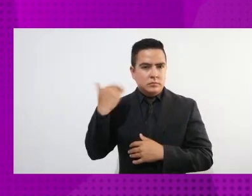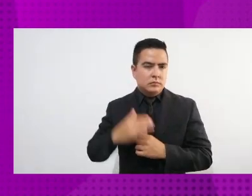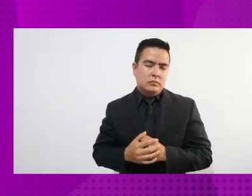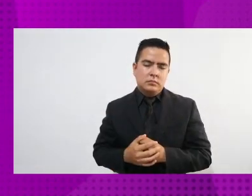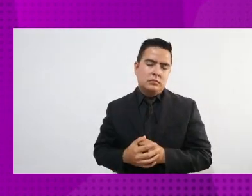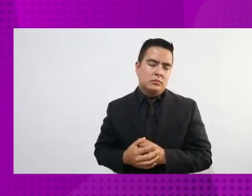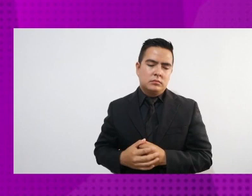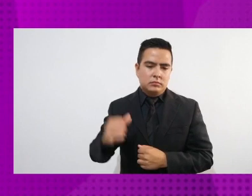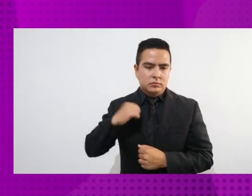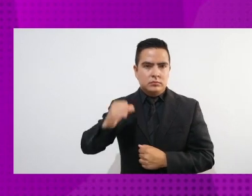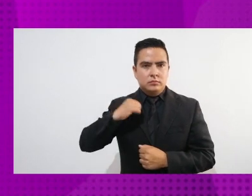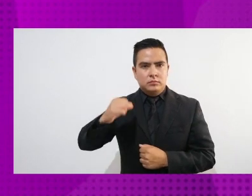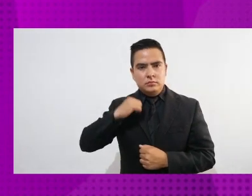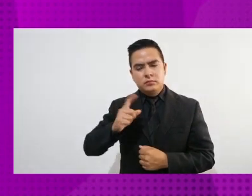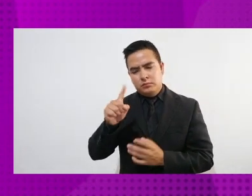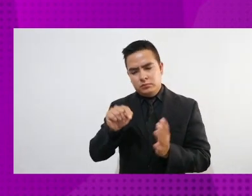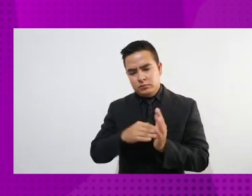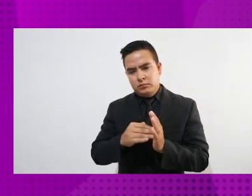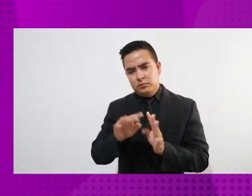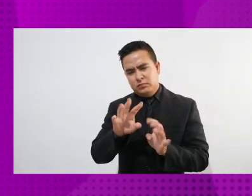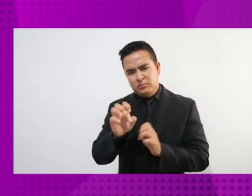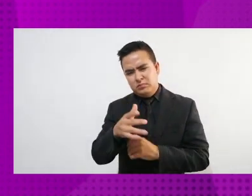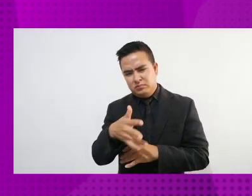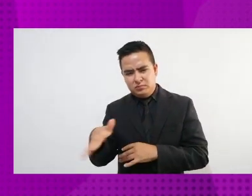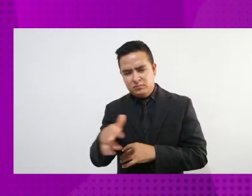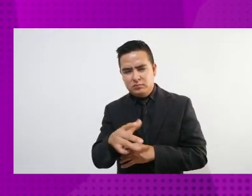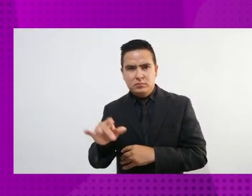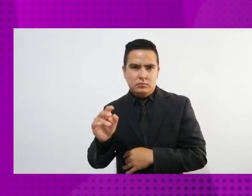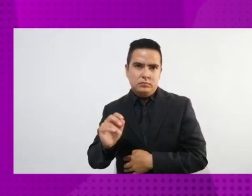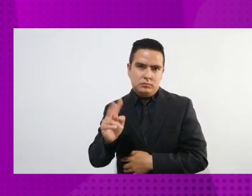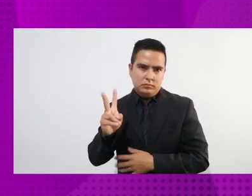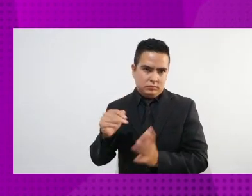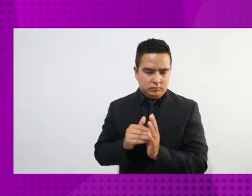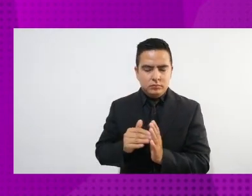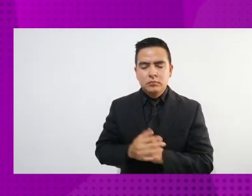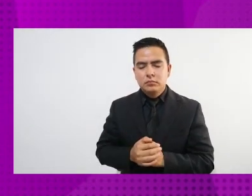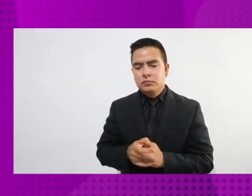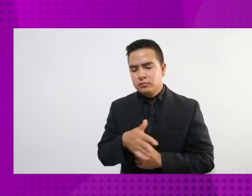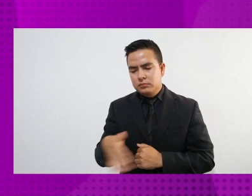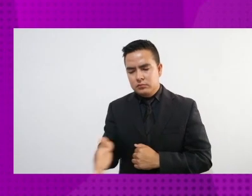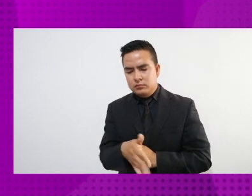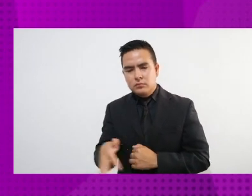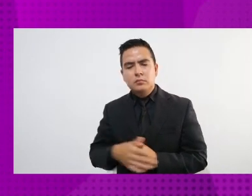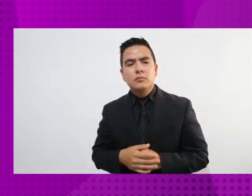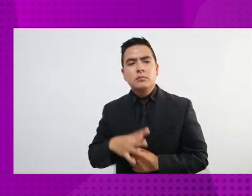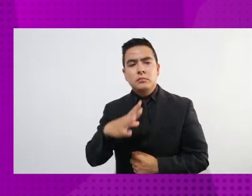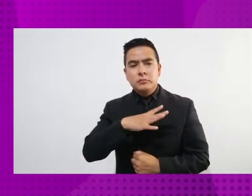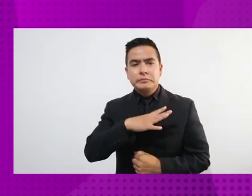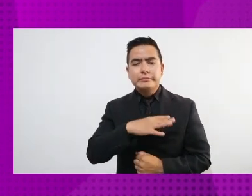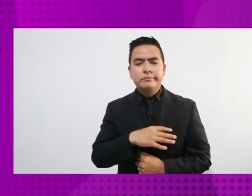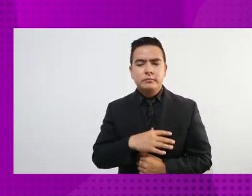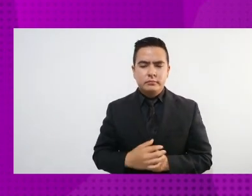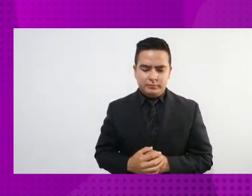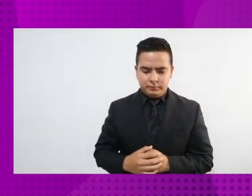siglo XX todavía. Entonces, la funcionalidad del parlamento en la teoría kelseniana, sobre todo yo diría que del libro